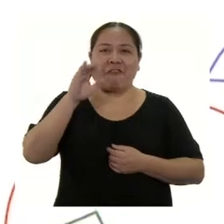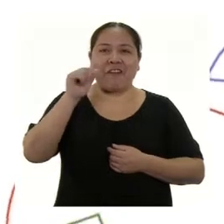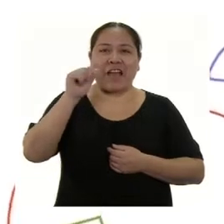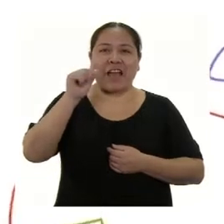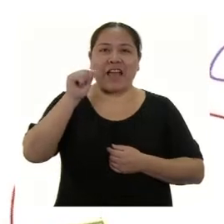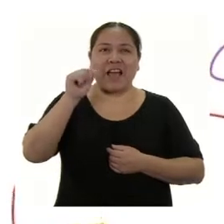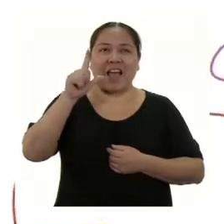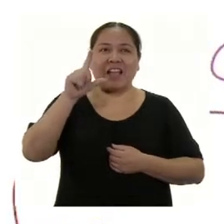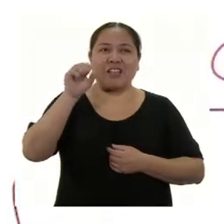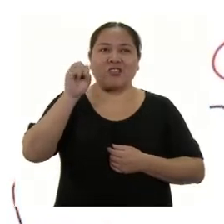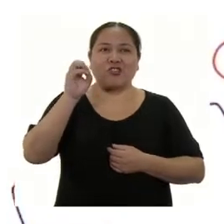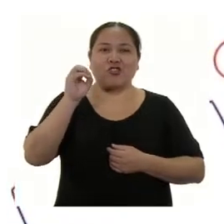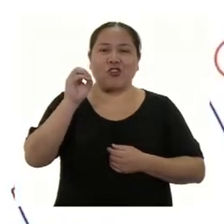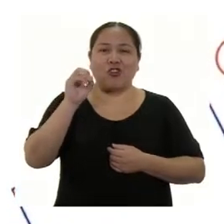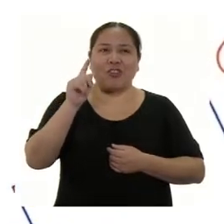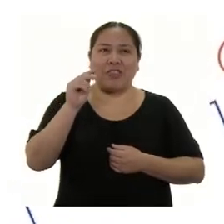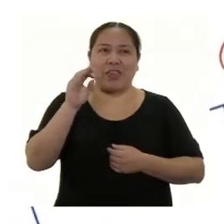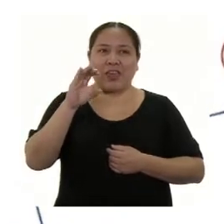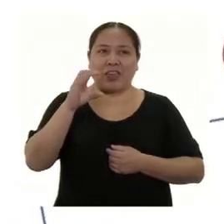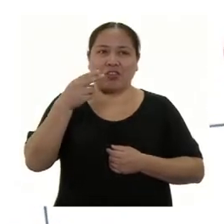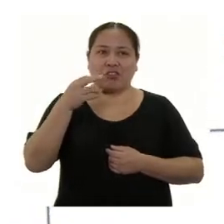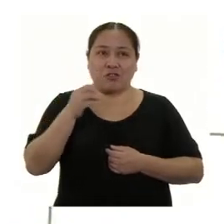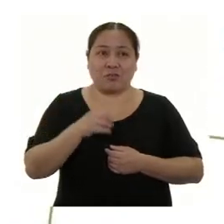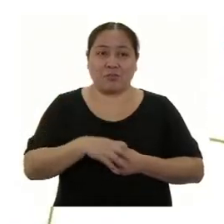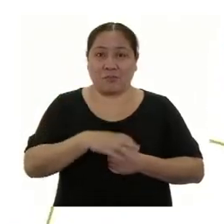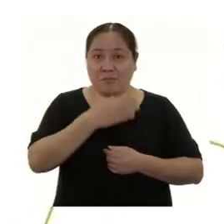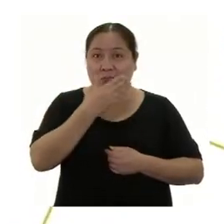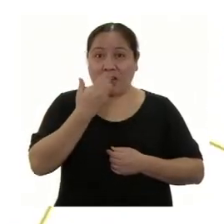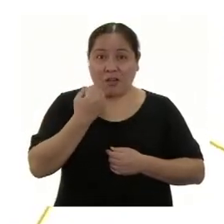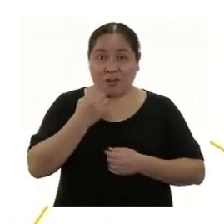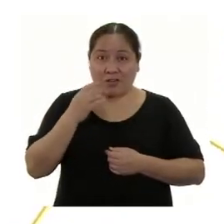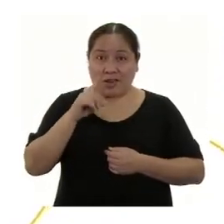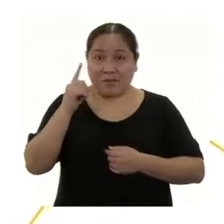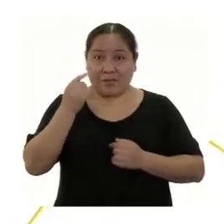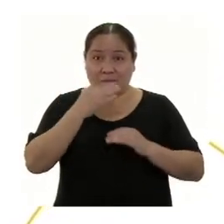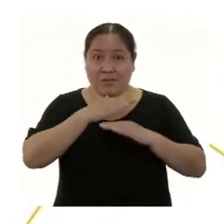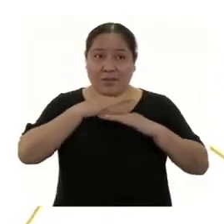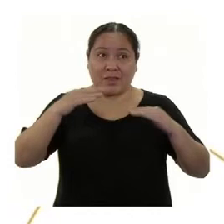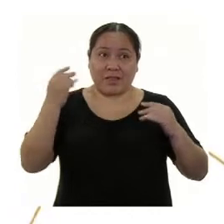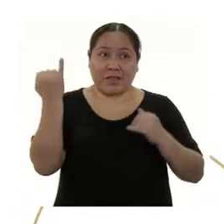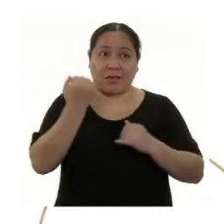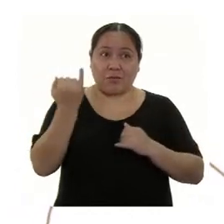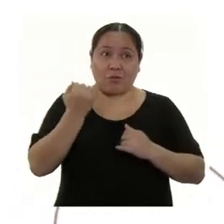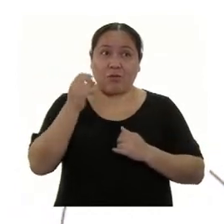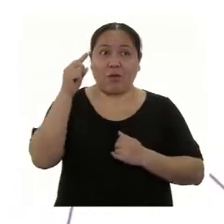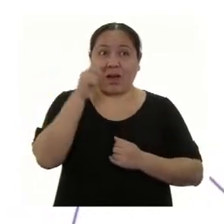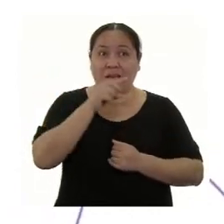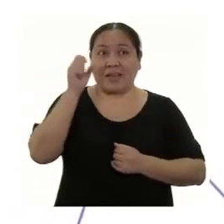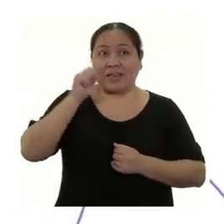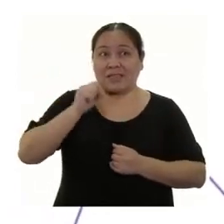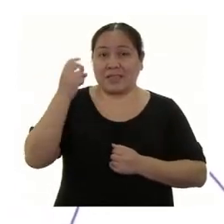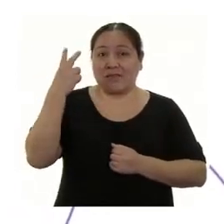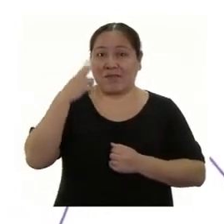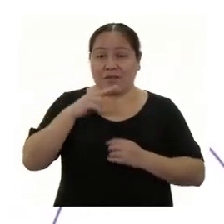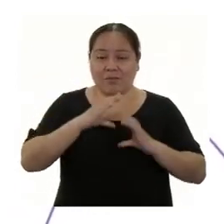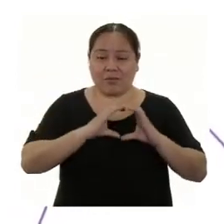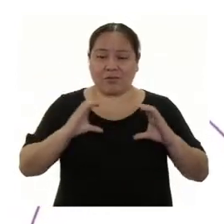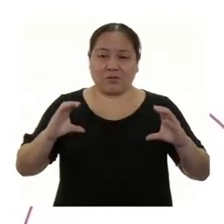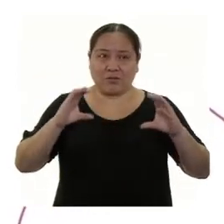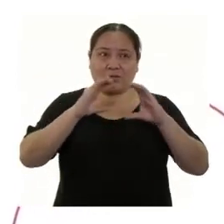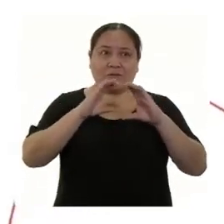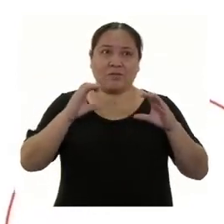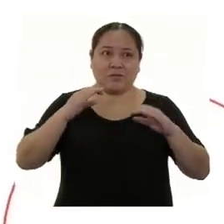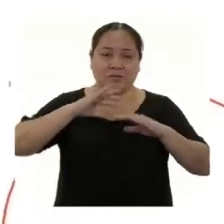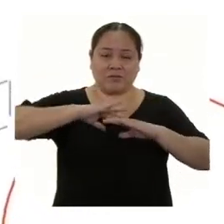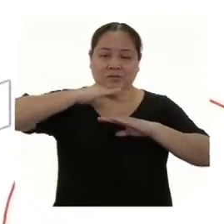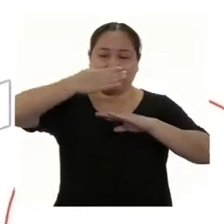Yaremis. Entonces, quedemos con la primera representación, donde podíamos ver las caras laterales,